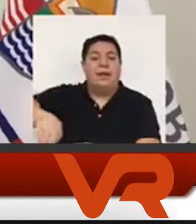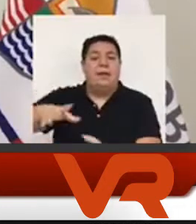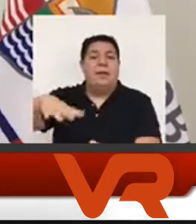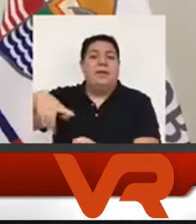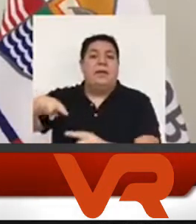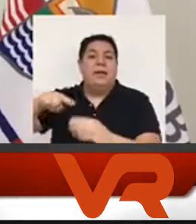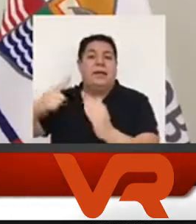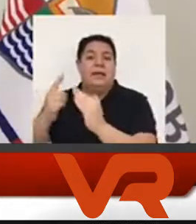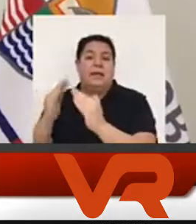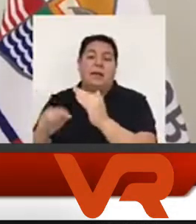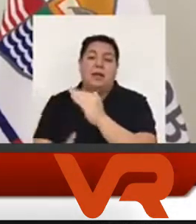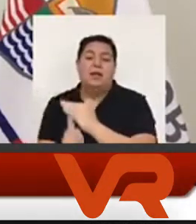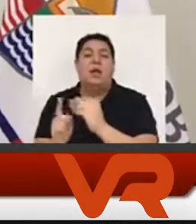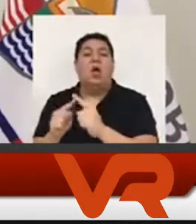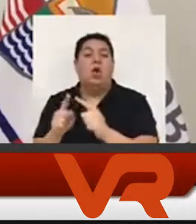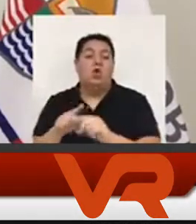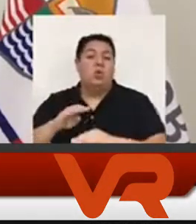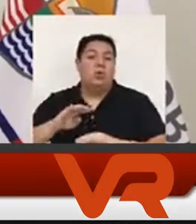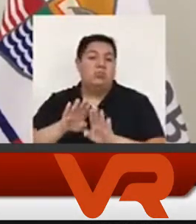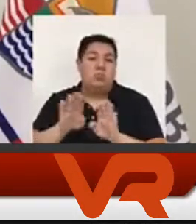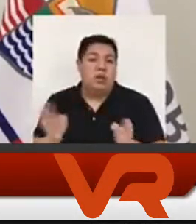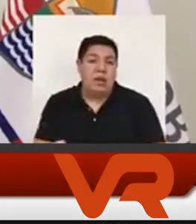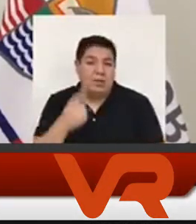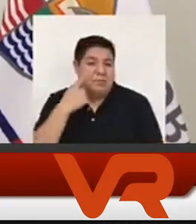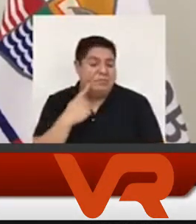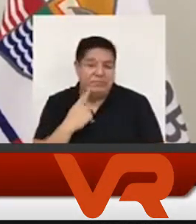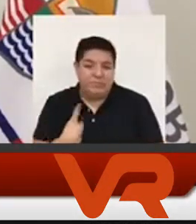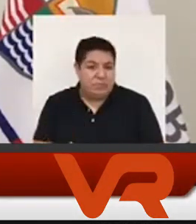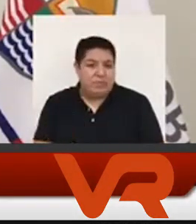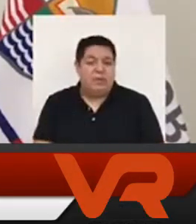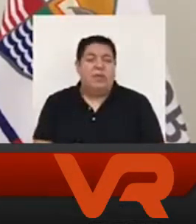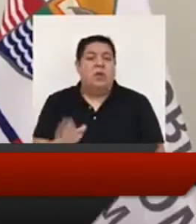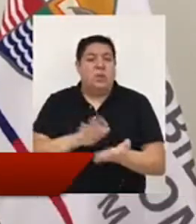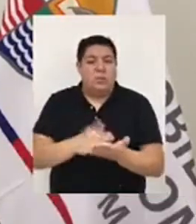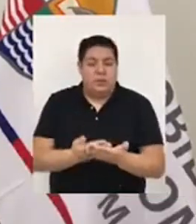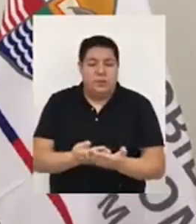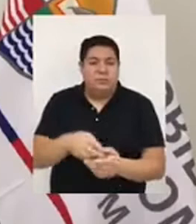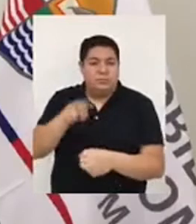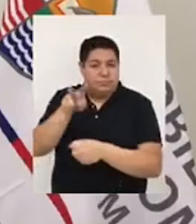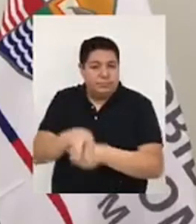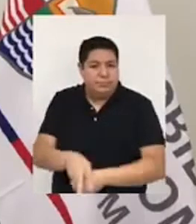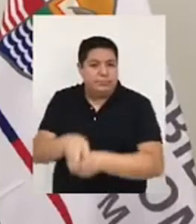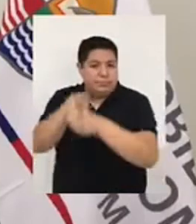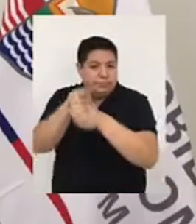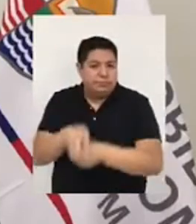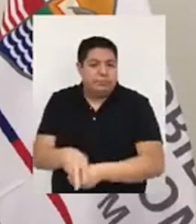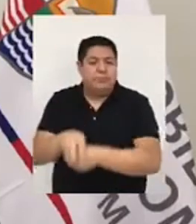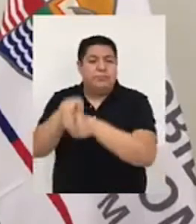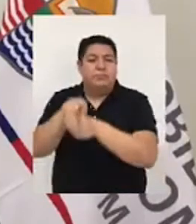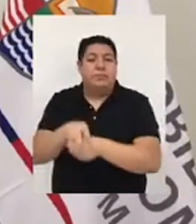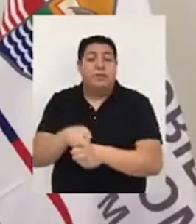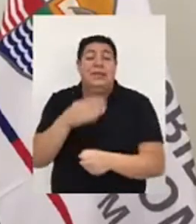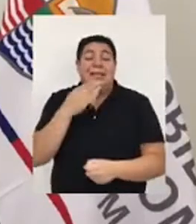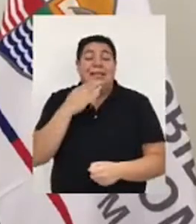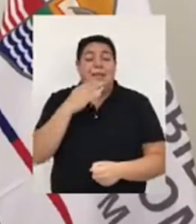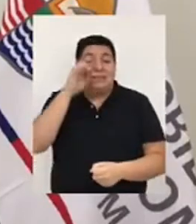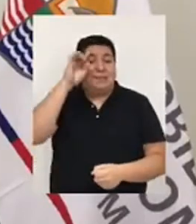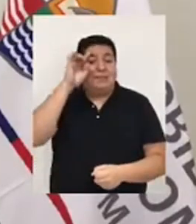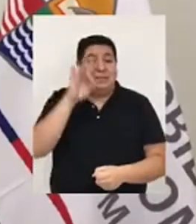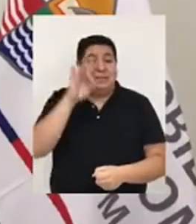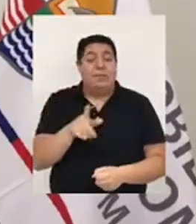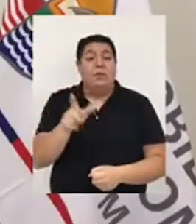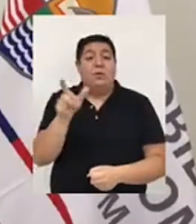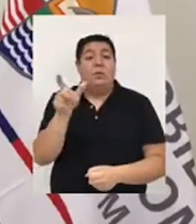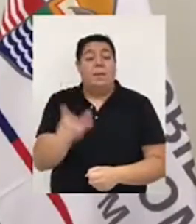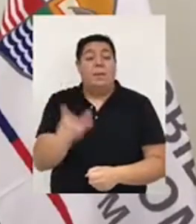hospitalizadas en una cama básica, para hacerle el seguimiento y estar monitoreándolo. Sabemos también que la persona